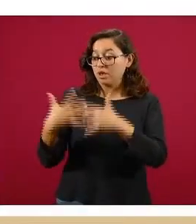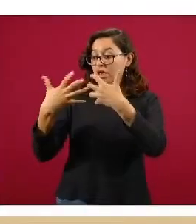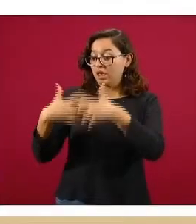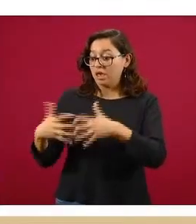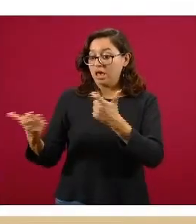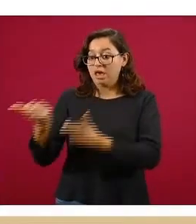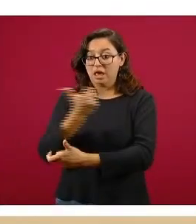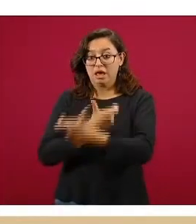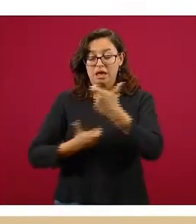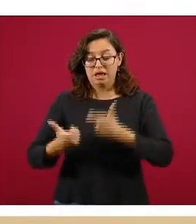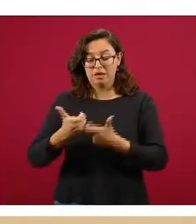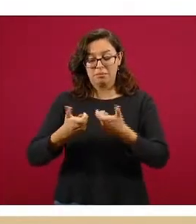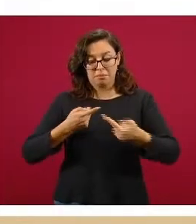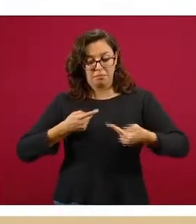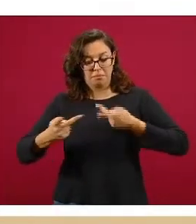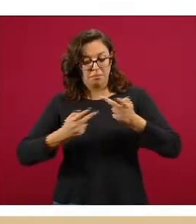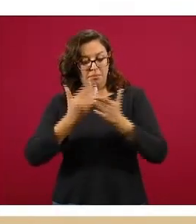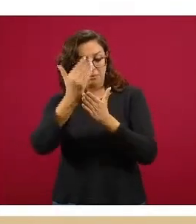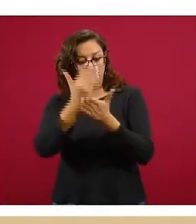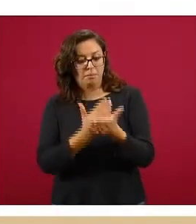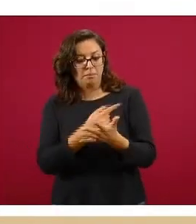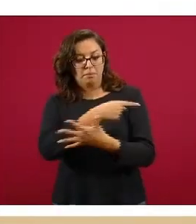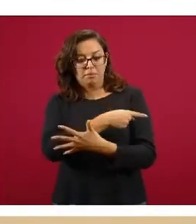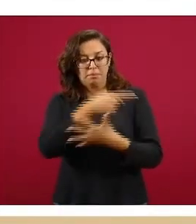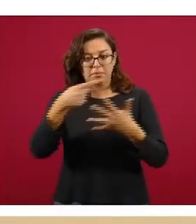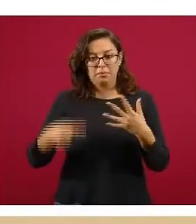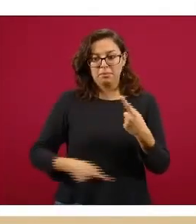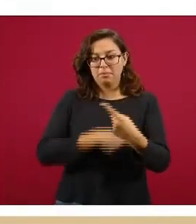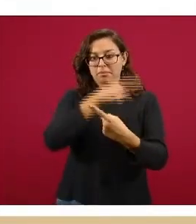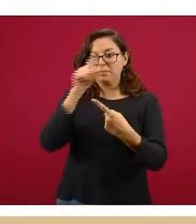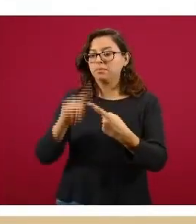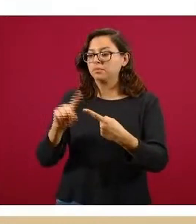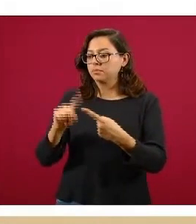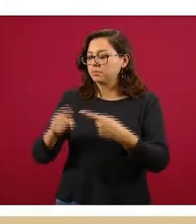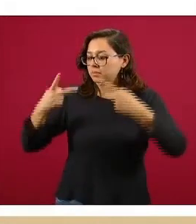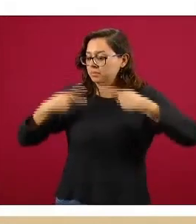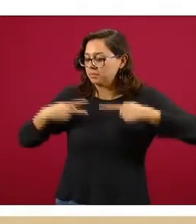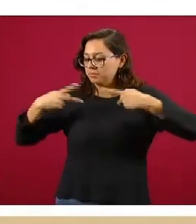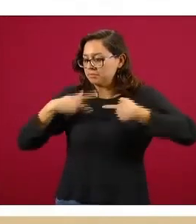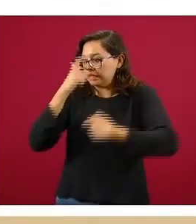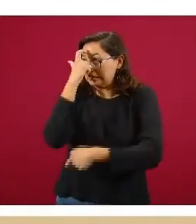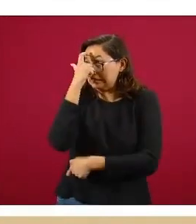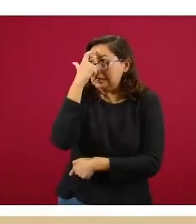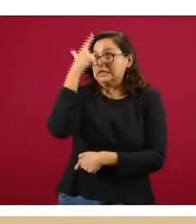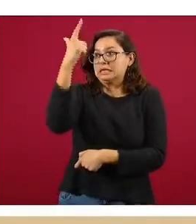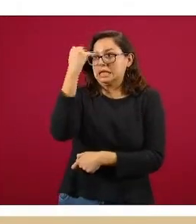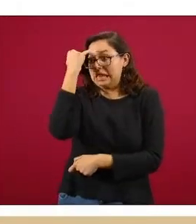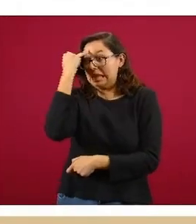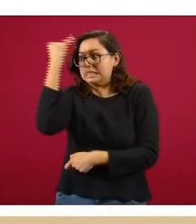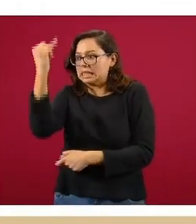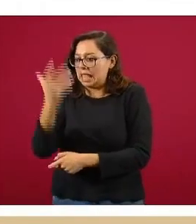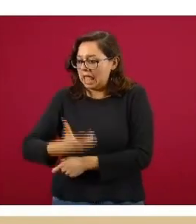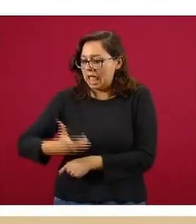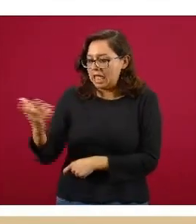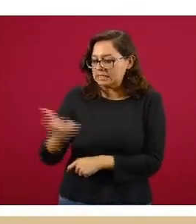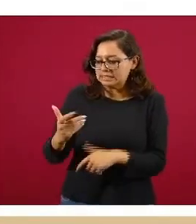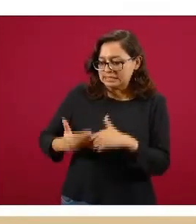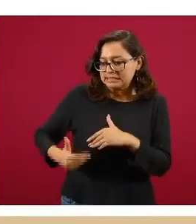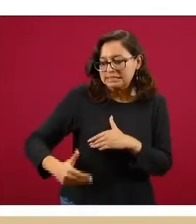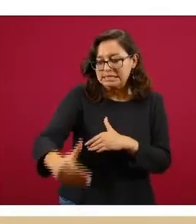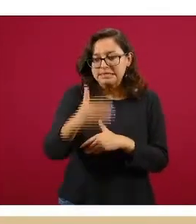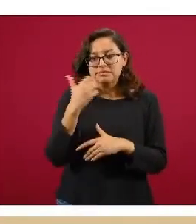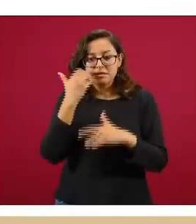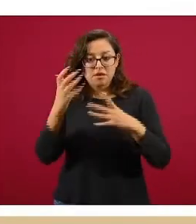estrategias. Número 1, emprendimiento social. Estará abocado especialmente a aquellos jóvenes, a aquellos grupos de jóvenes que desean